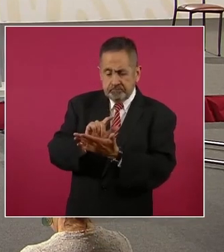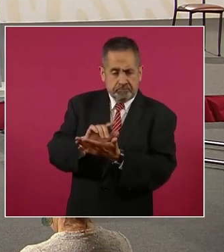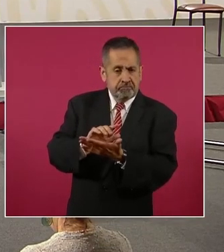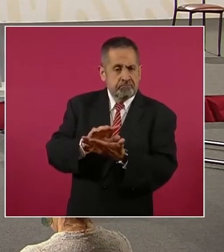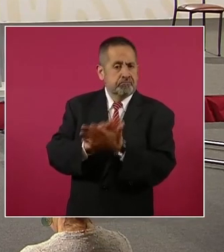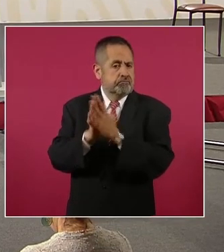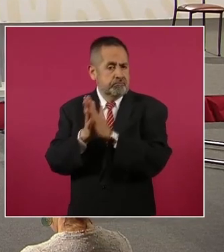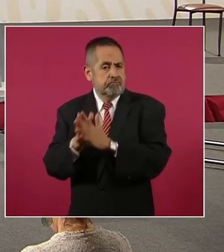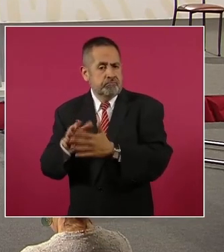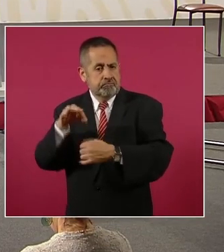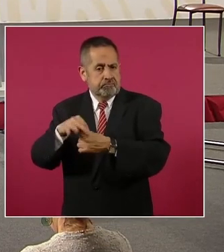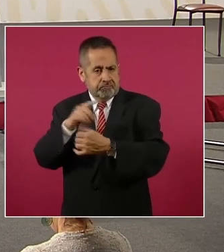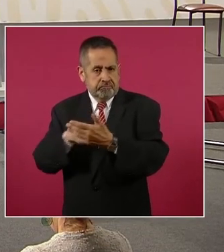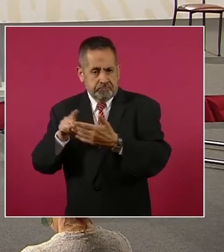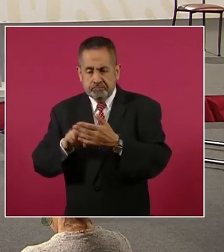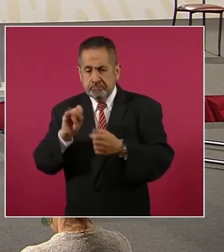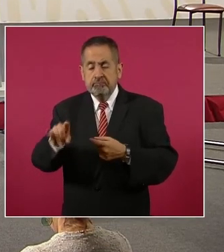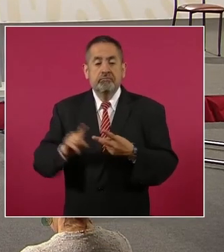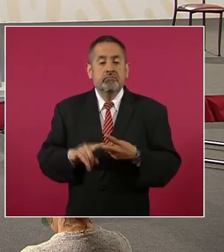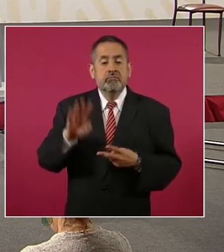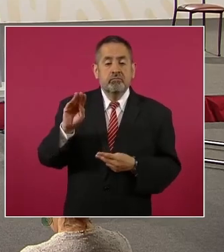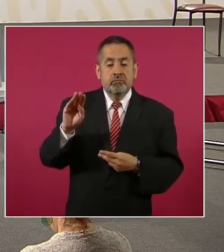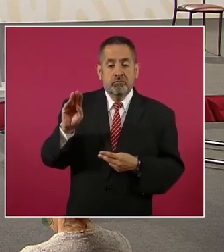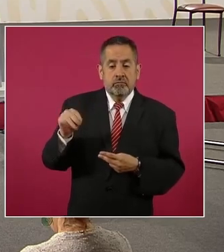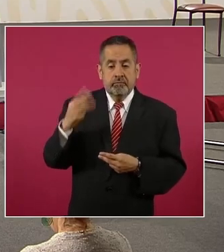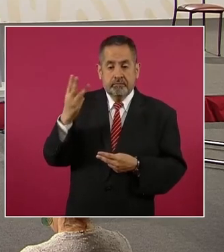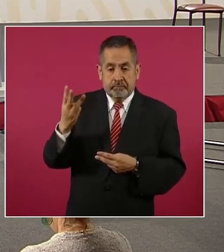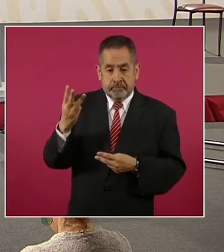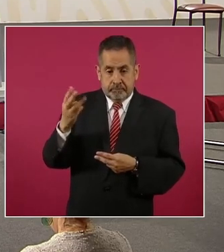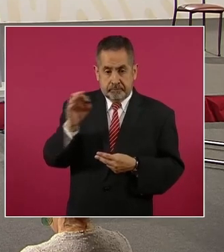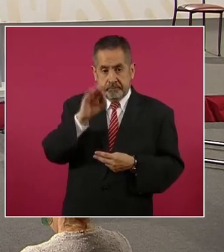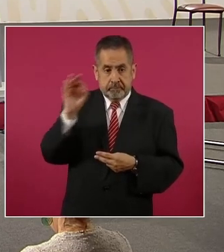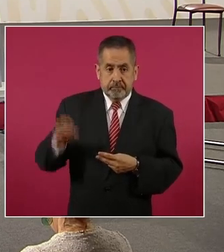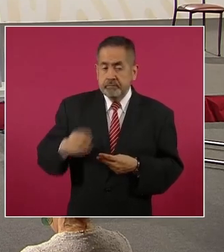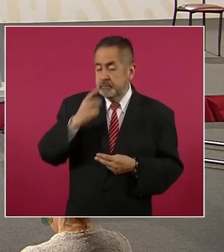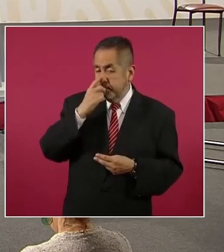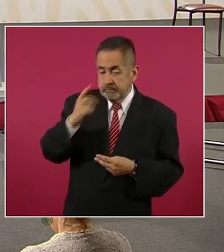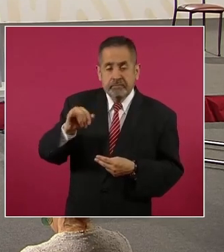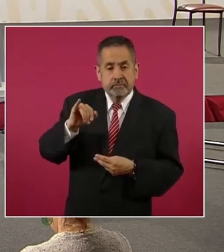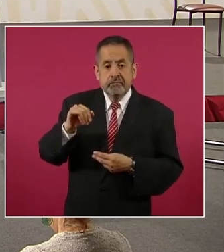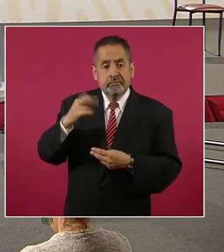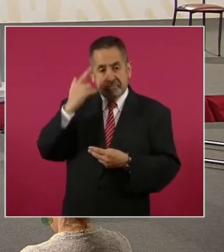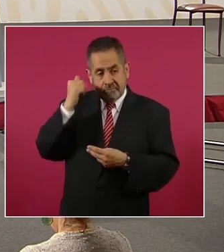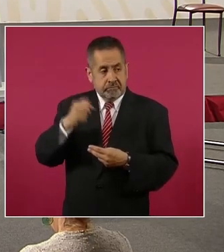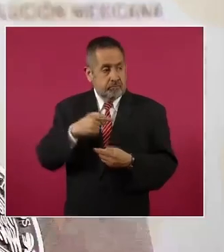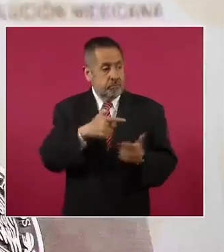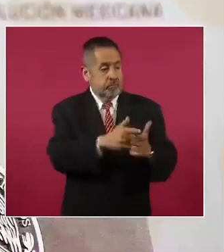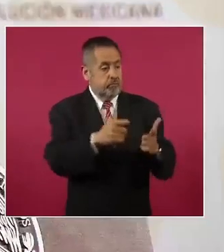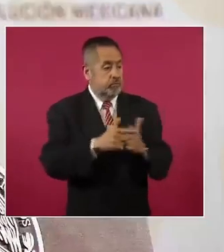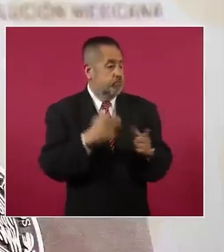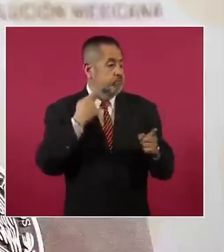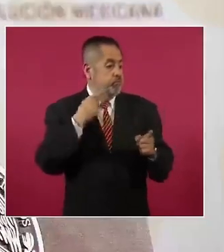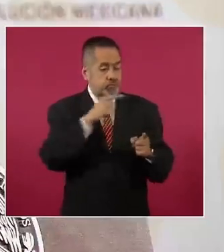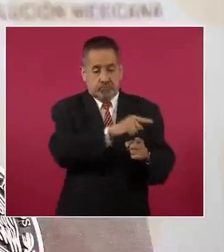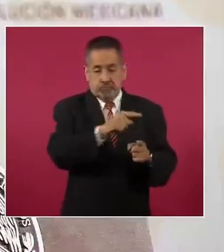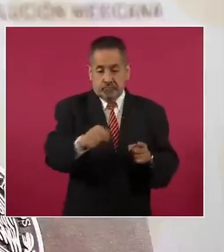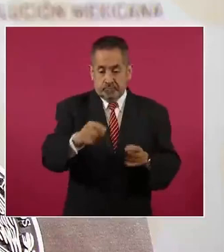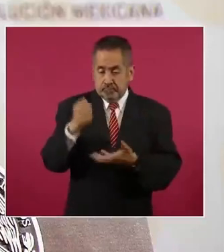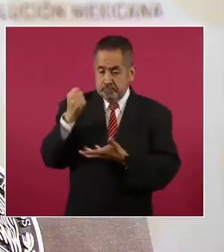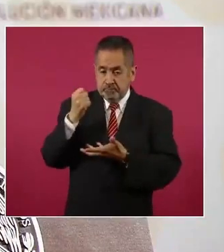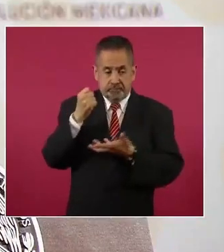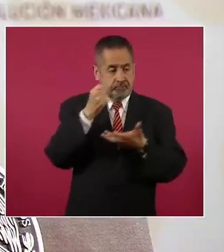El 93% apoya que los recursos a los partidos políticos se reduzcan.